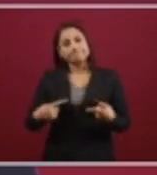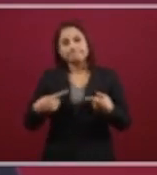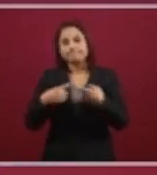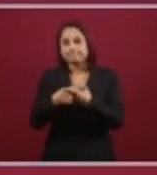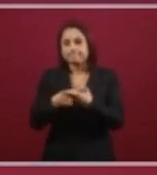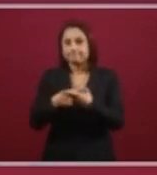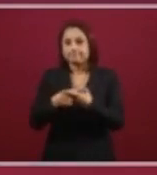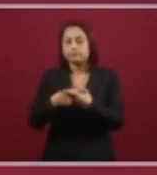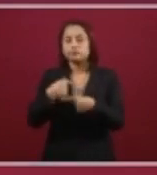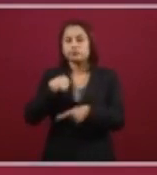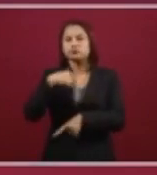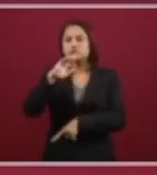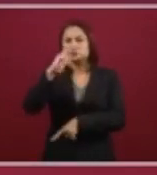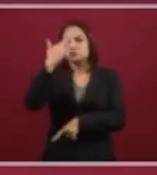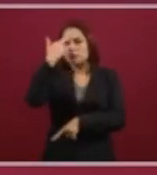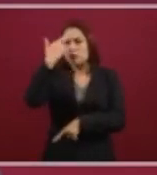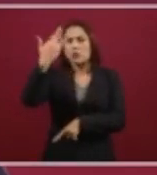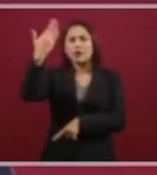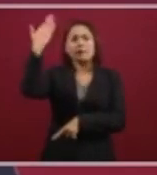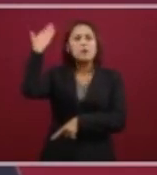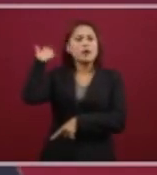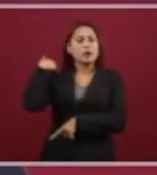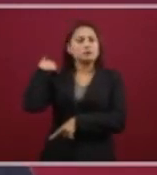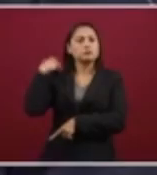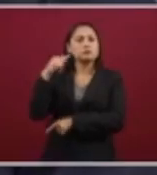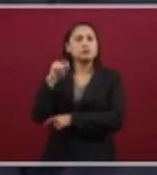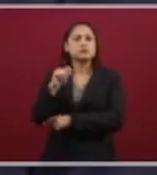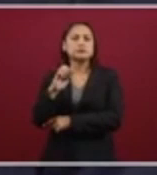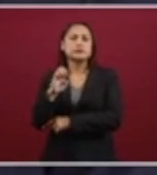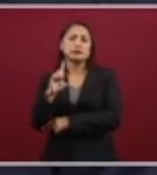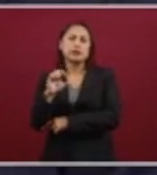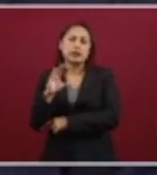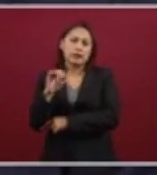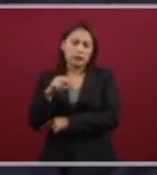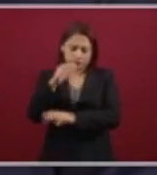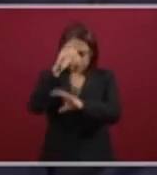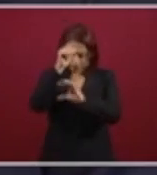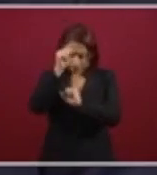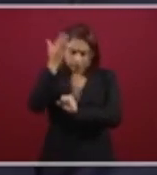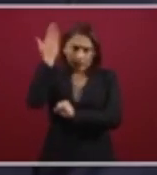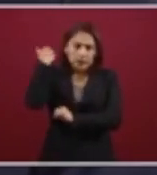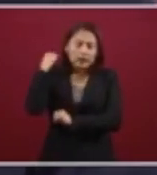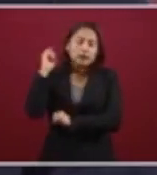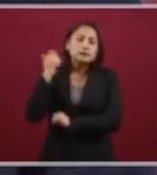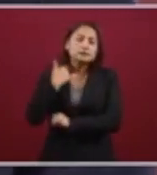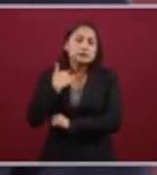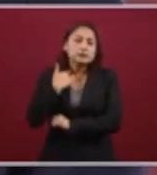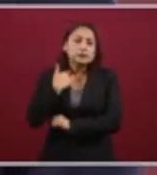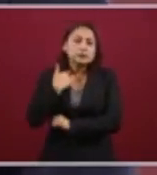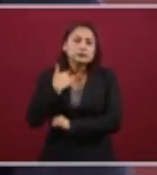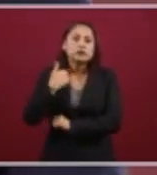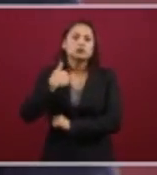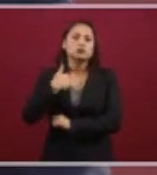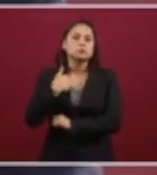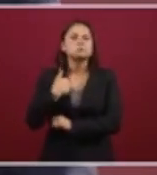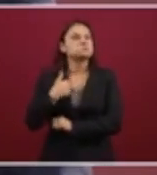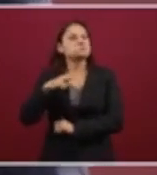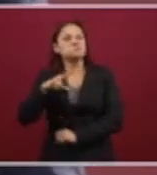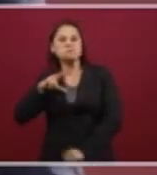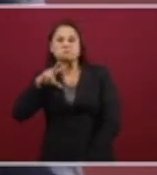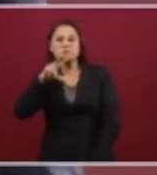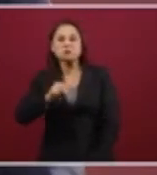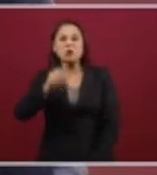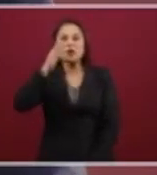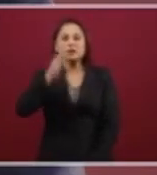me opuse al tratado y seguramente hay legisladores de